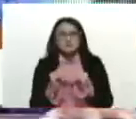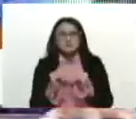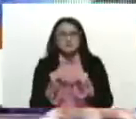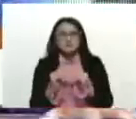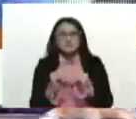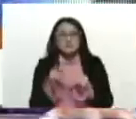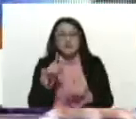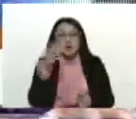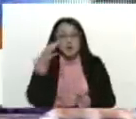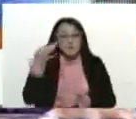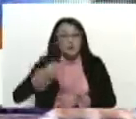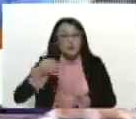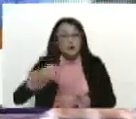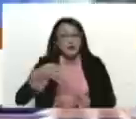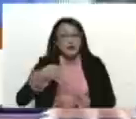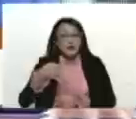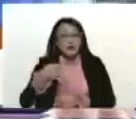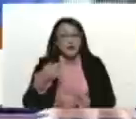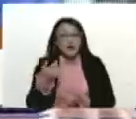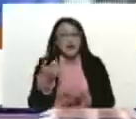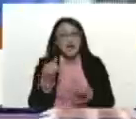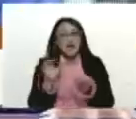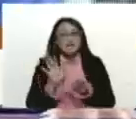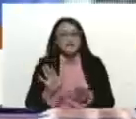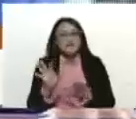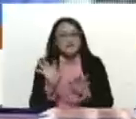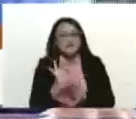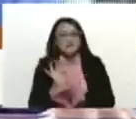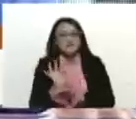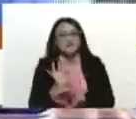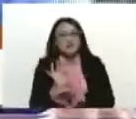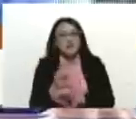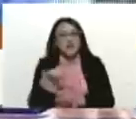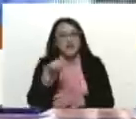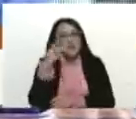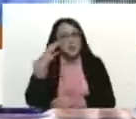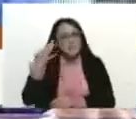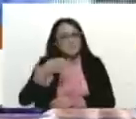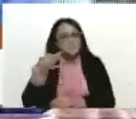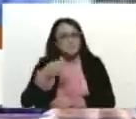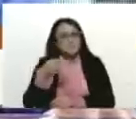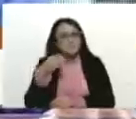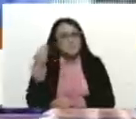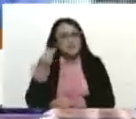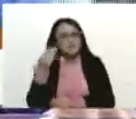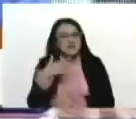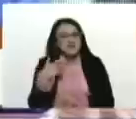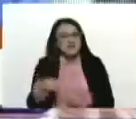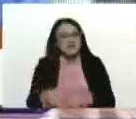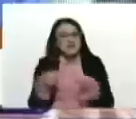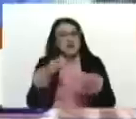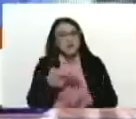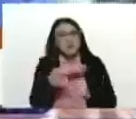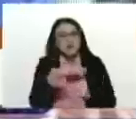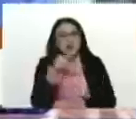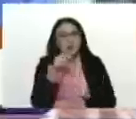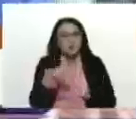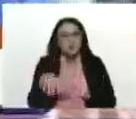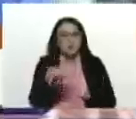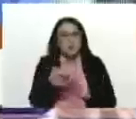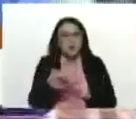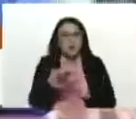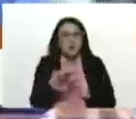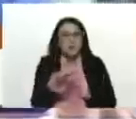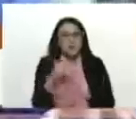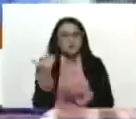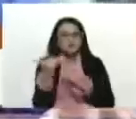creen ellos que que así les va a funcionar que creen ellos que se iban a derrotar la moral de nuestro pueblo por